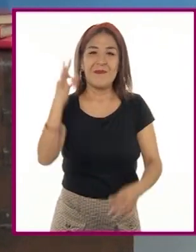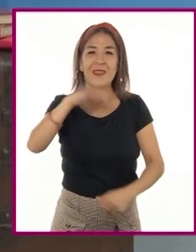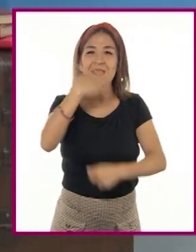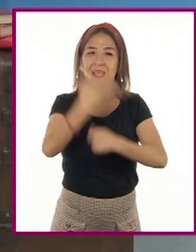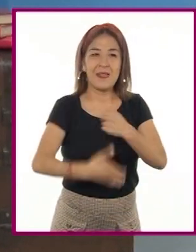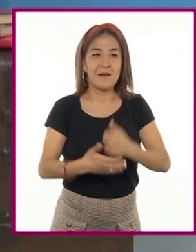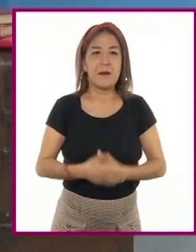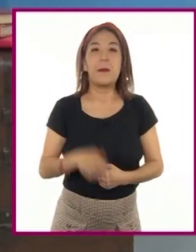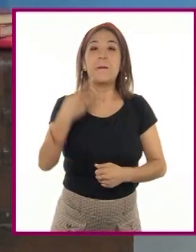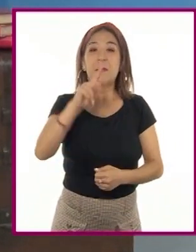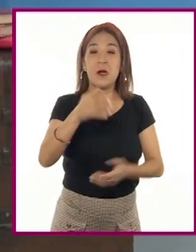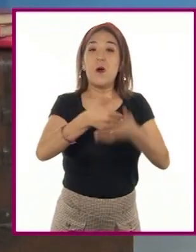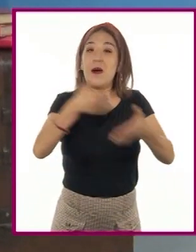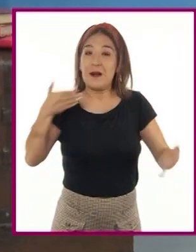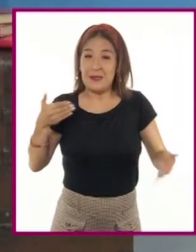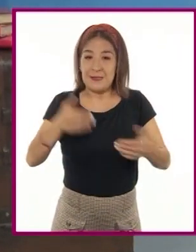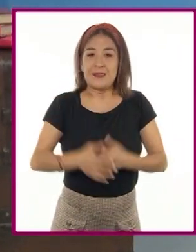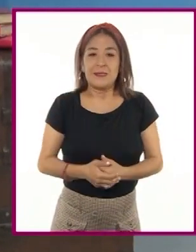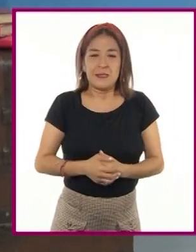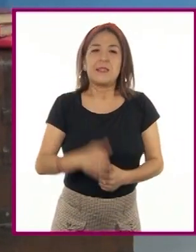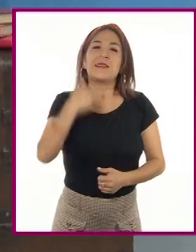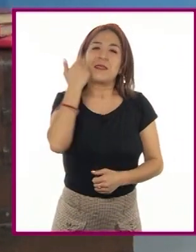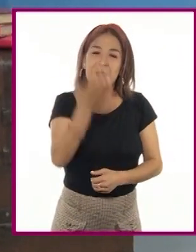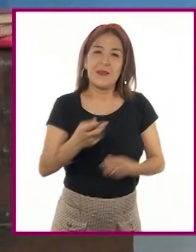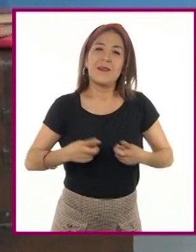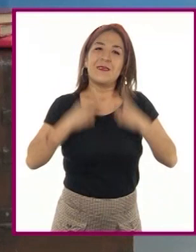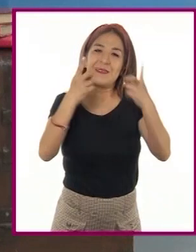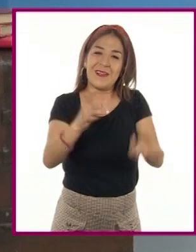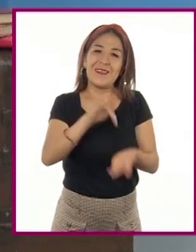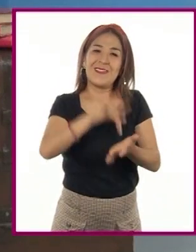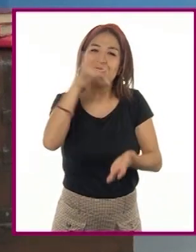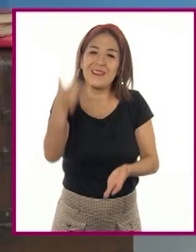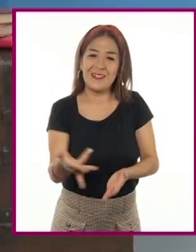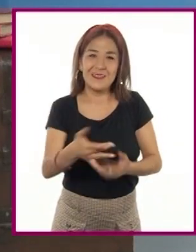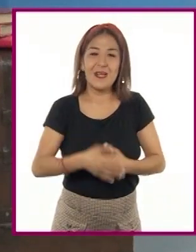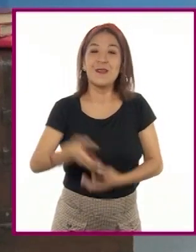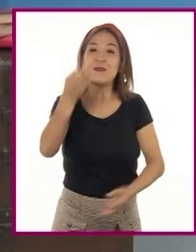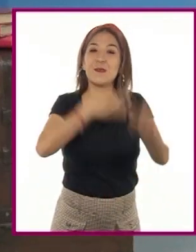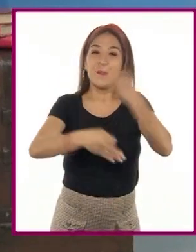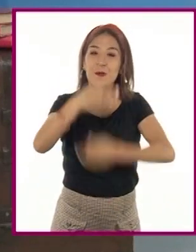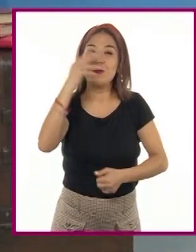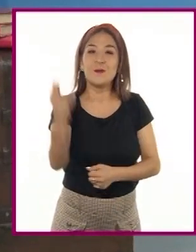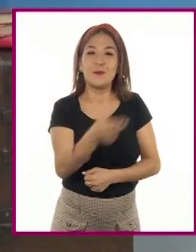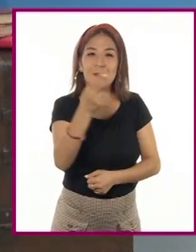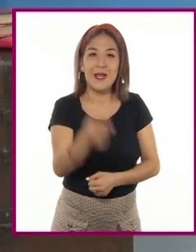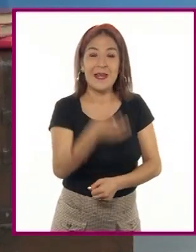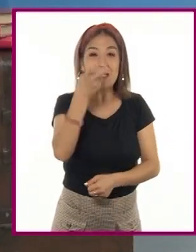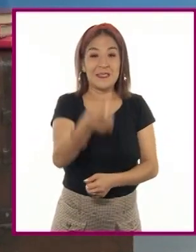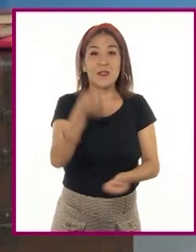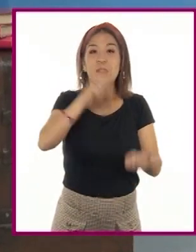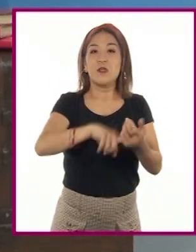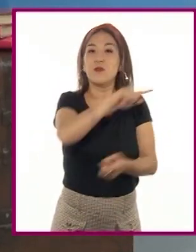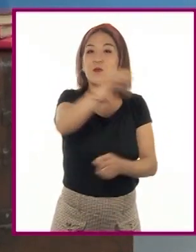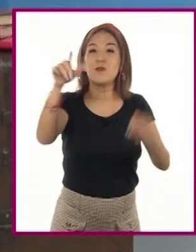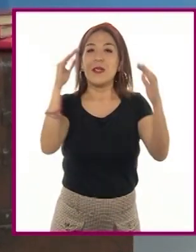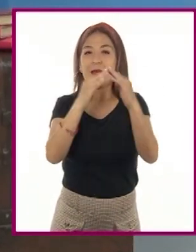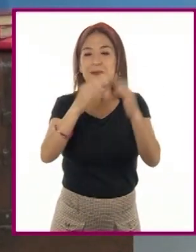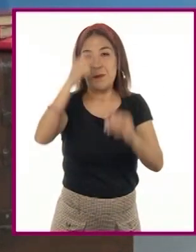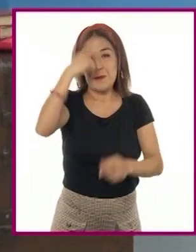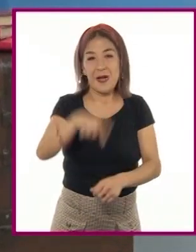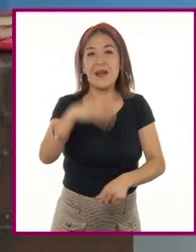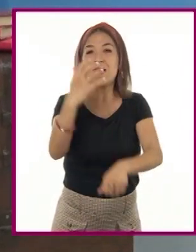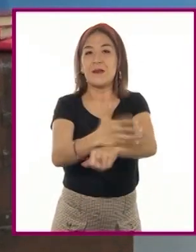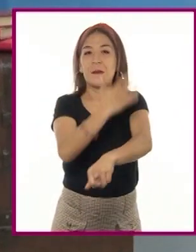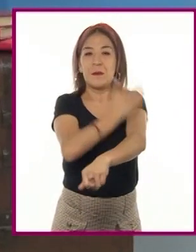Terminamos, pero antes de despedirnos, quisiéramos darles las gracias a todos ustedes que desde sus casas nos